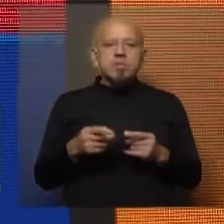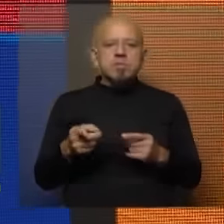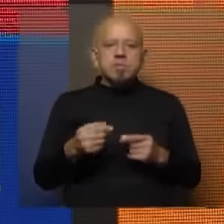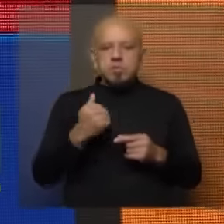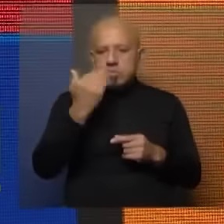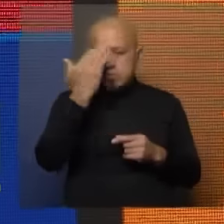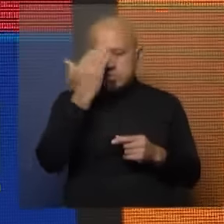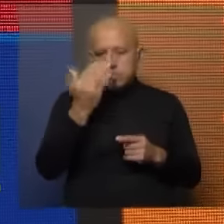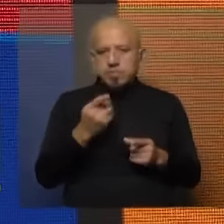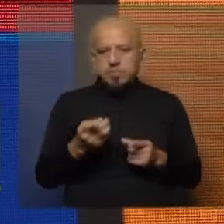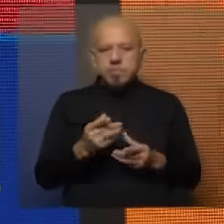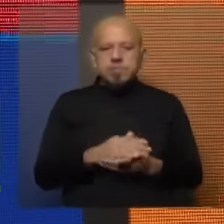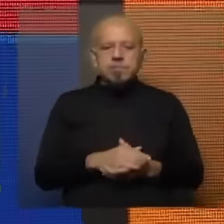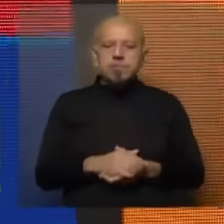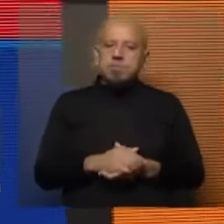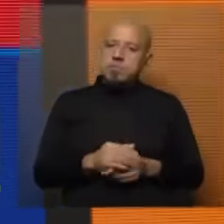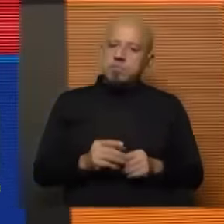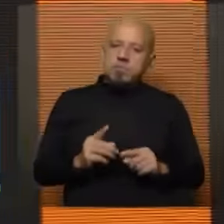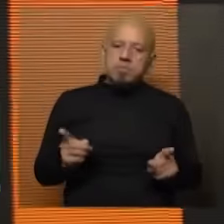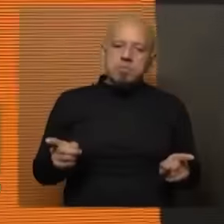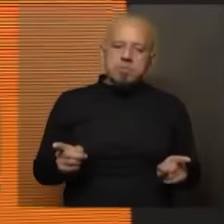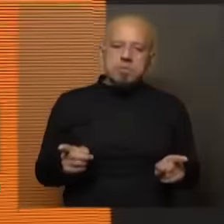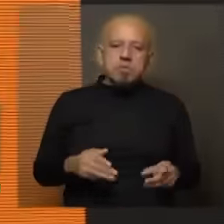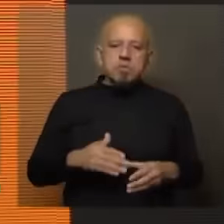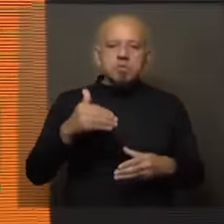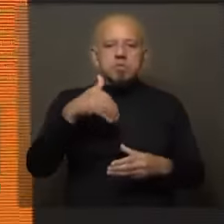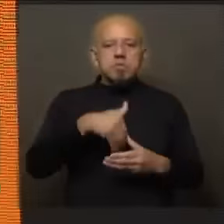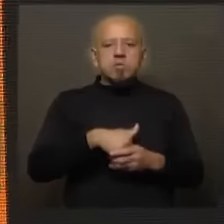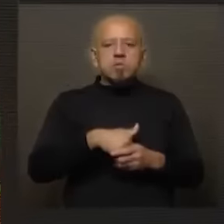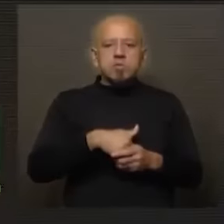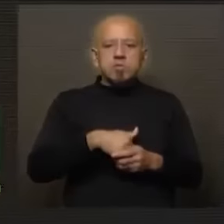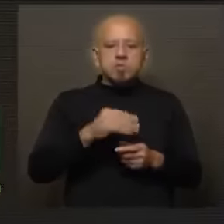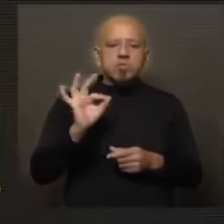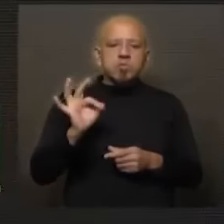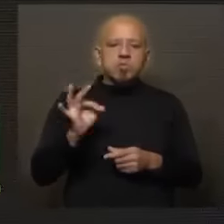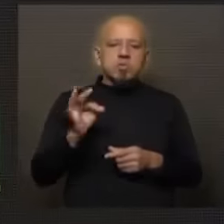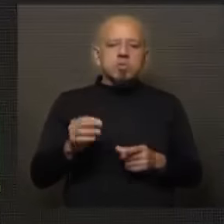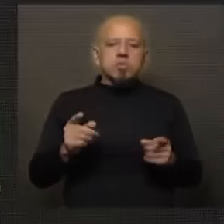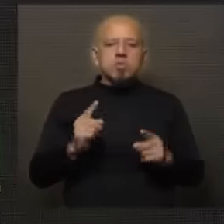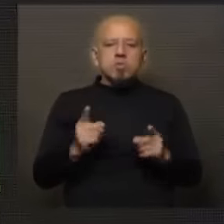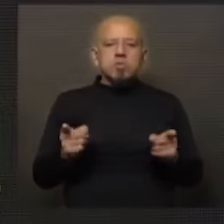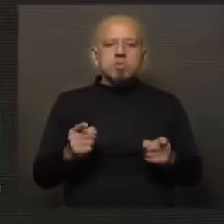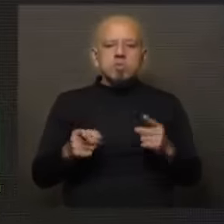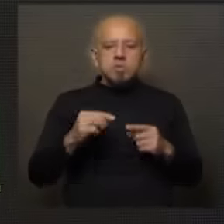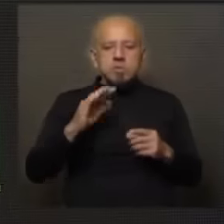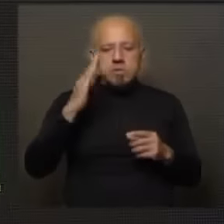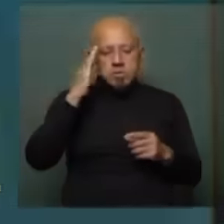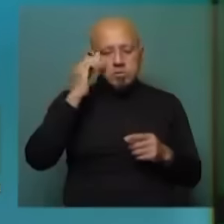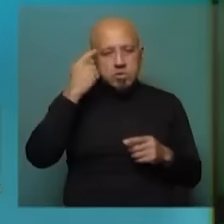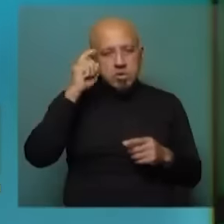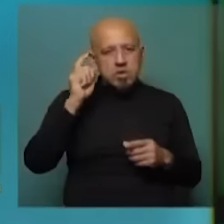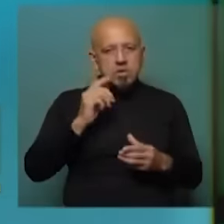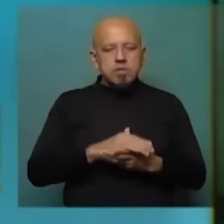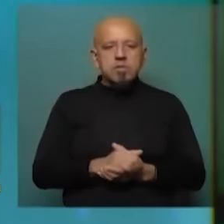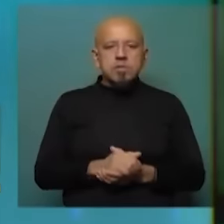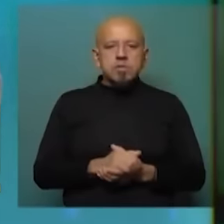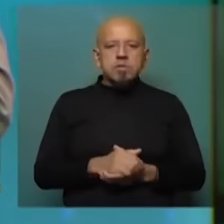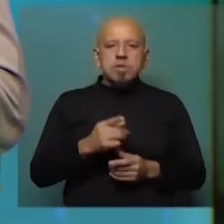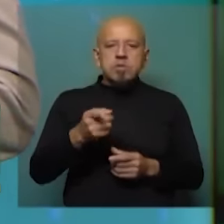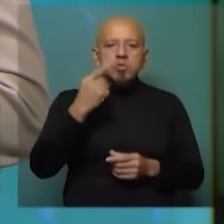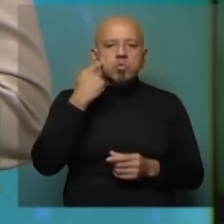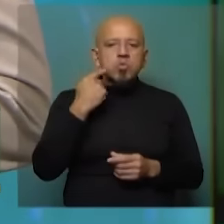Frente Amplio. Bien. Que no es lo que se vota en octubre, volvemos a recordar. Esto es simplemente para tener una idea. Estos números